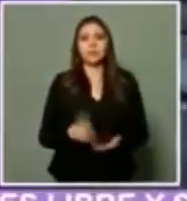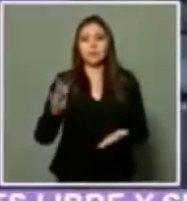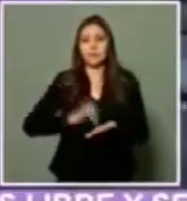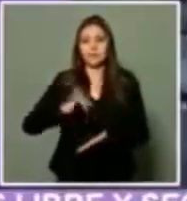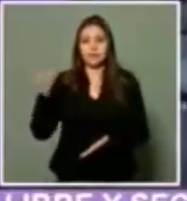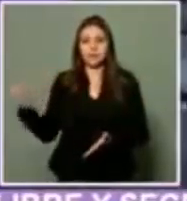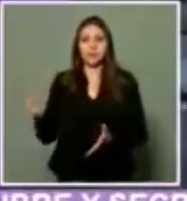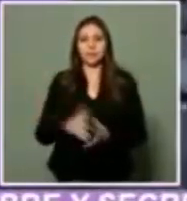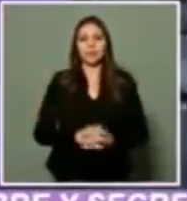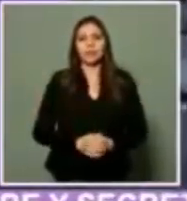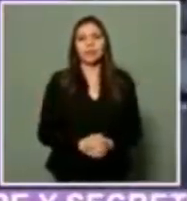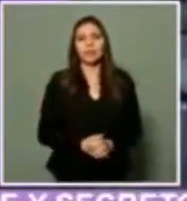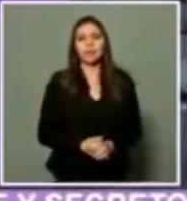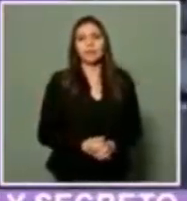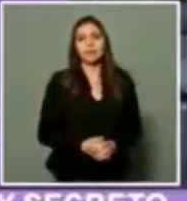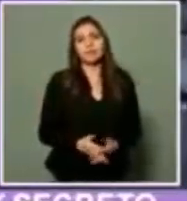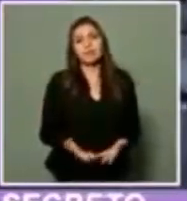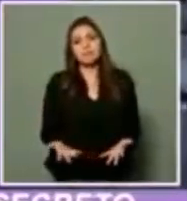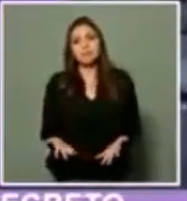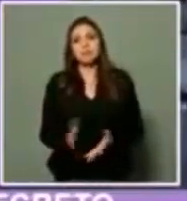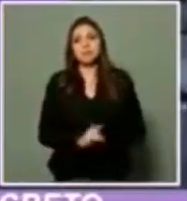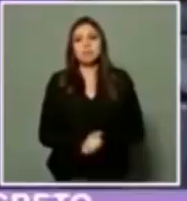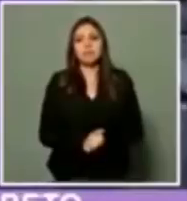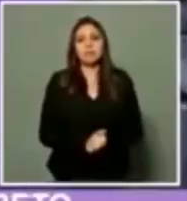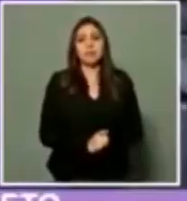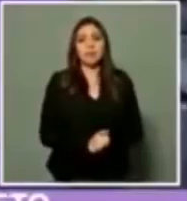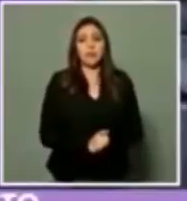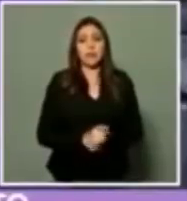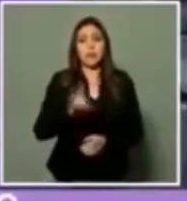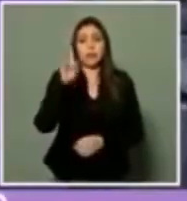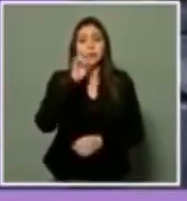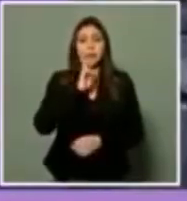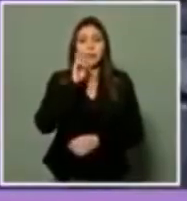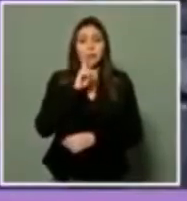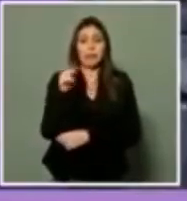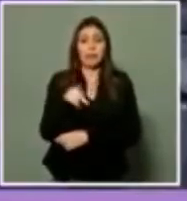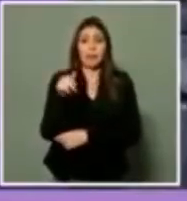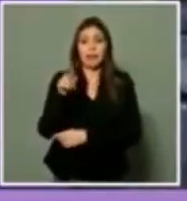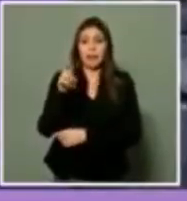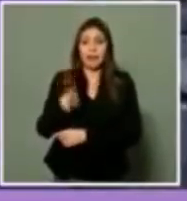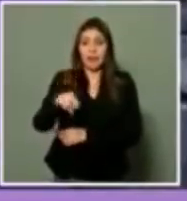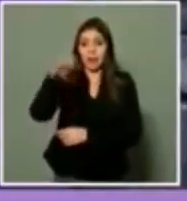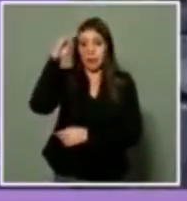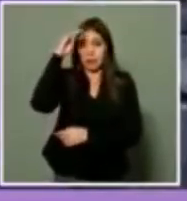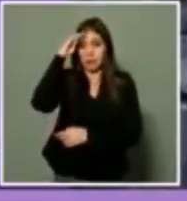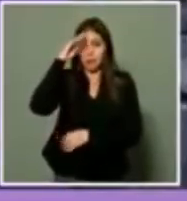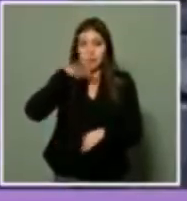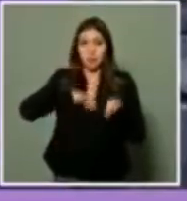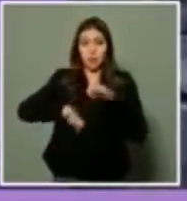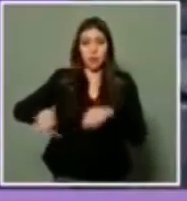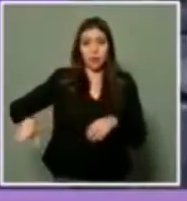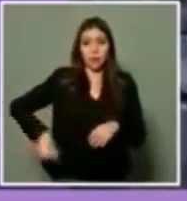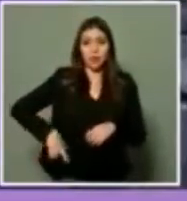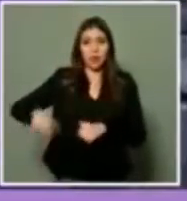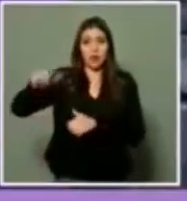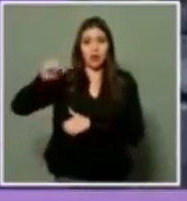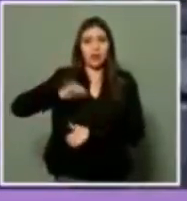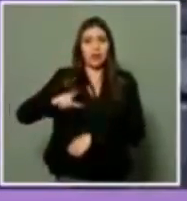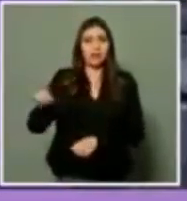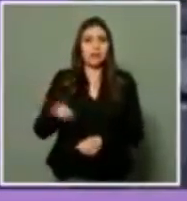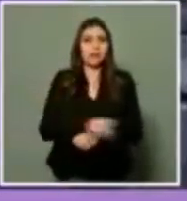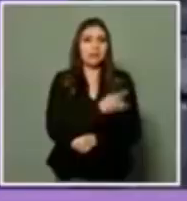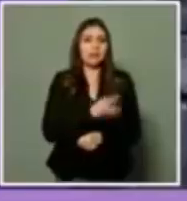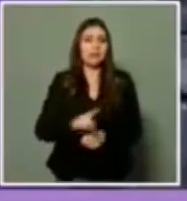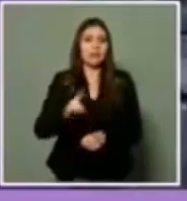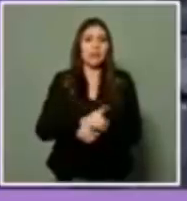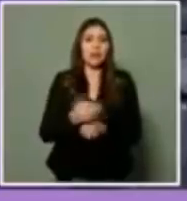Gracias. Bueno, ¿piensa gobernar Karen Quiroga con el cúmulo de irregularidades que dejó